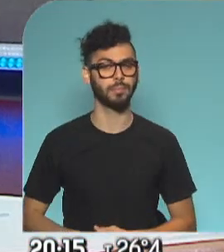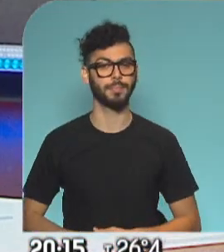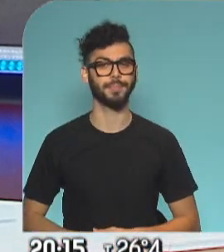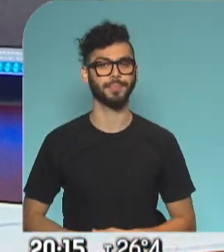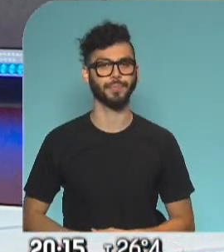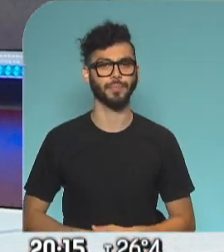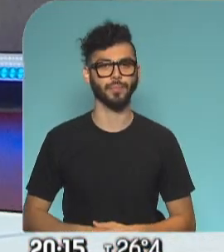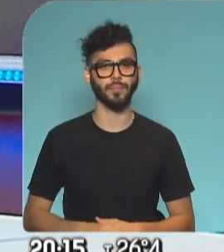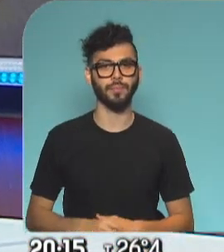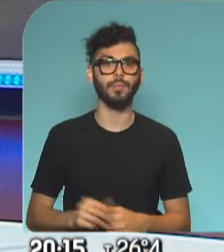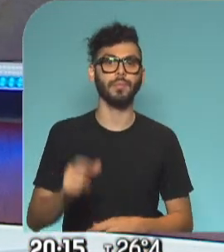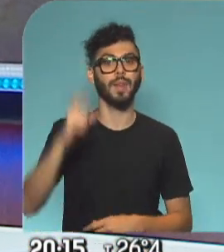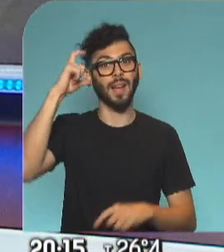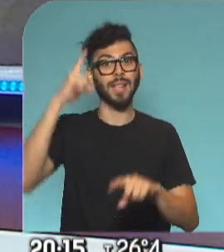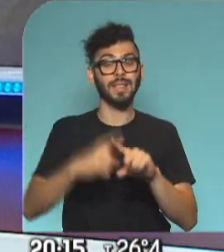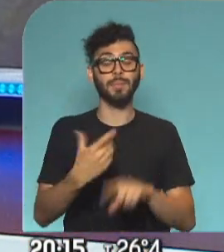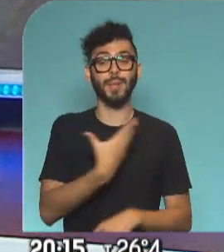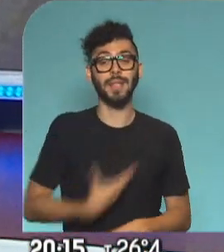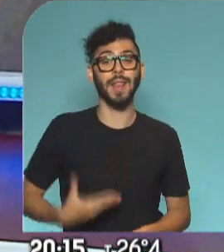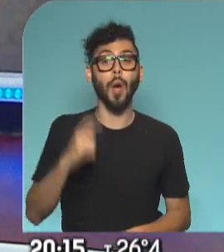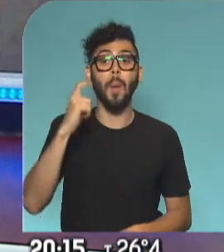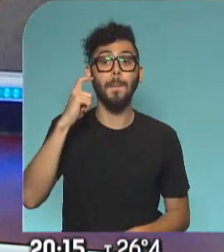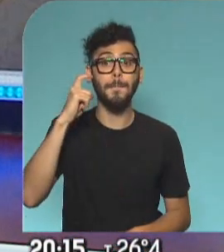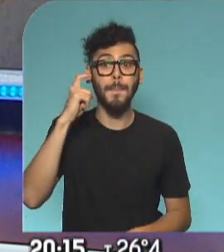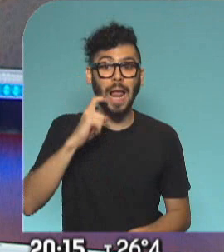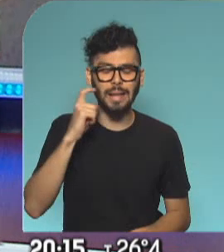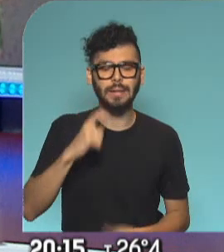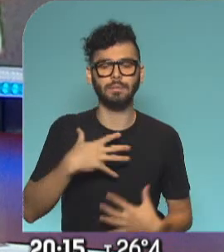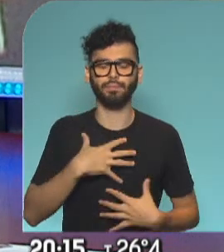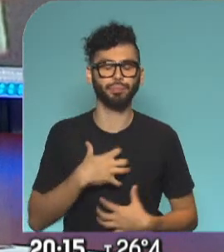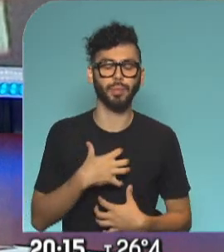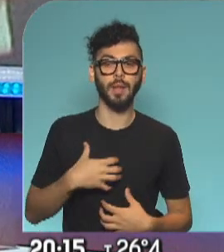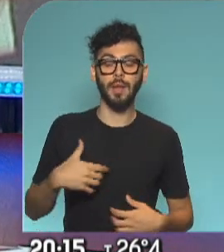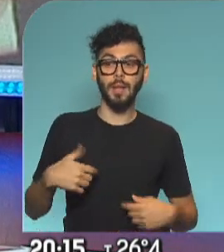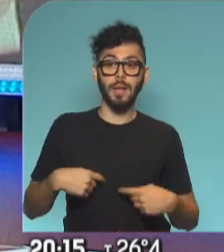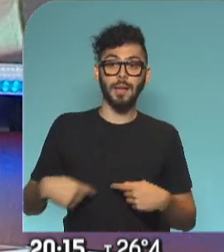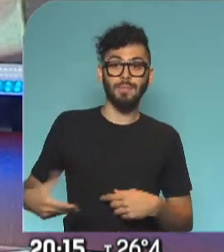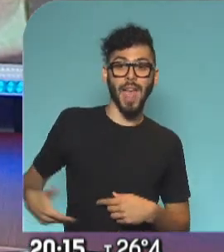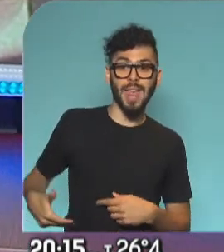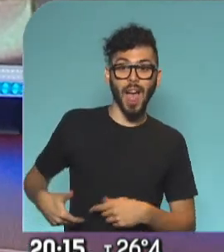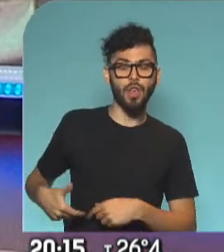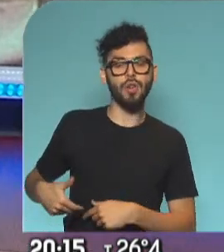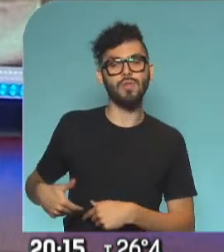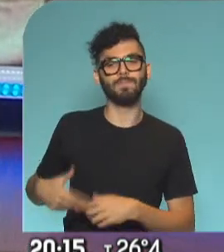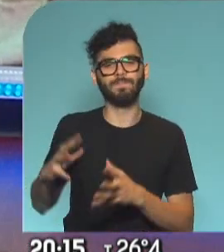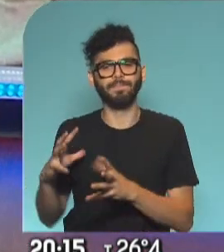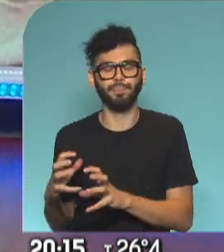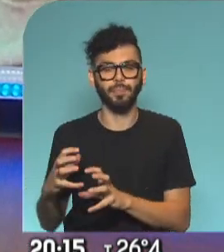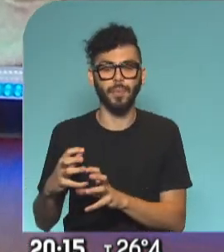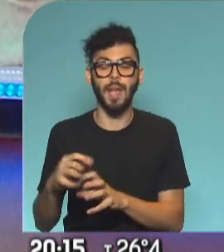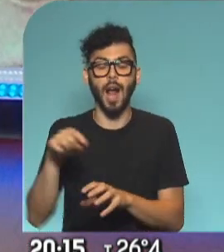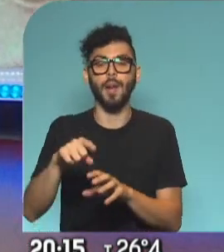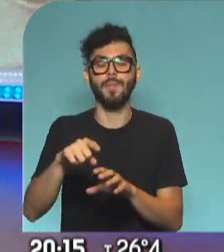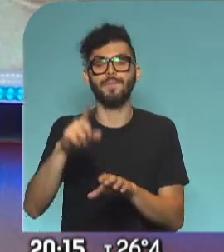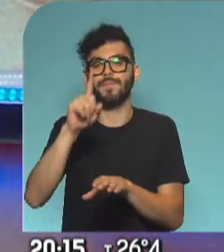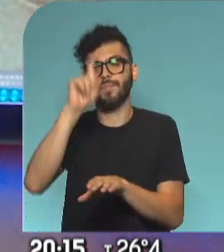El estado de salud del expresidente Carlos Menem se ha descompensado. Sufrió una falla renal y está en coma inducido. Su estado de salud es grave. Este es el